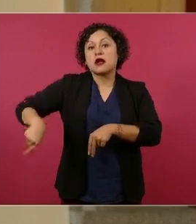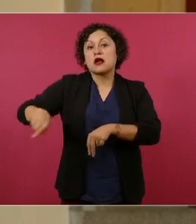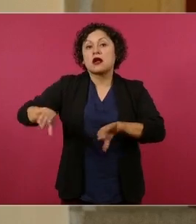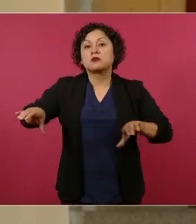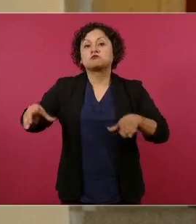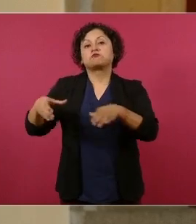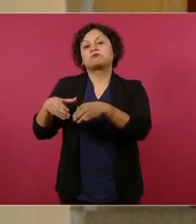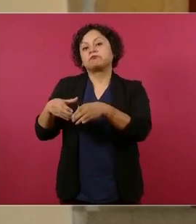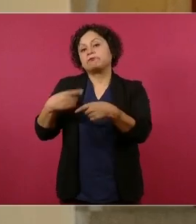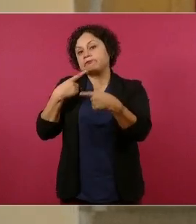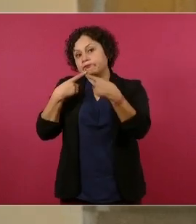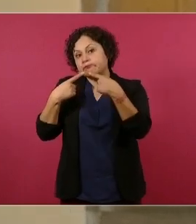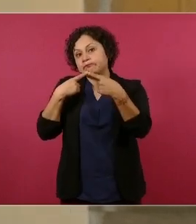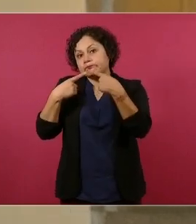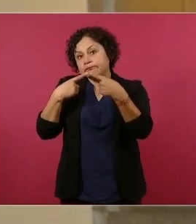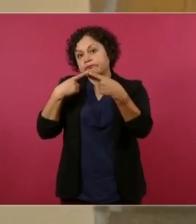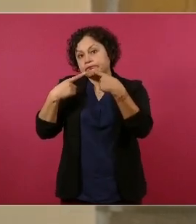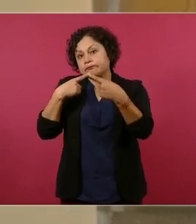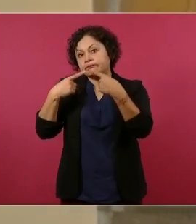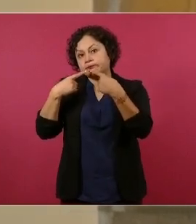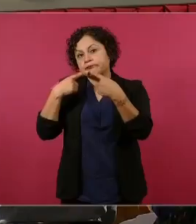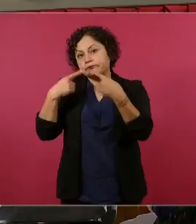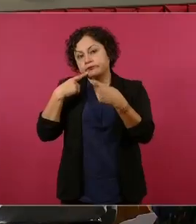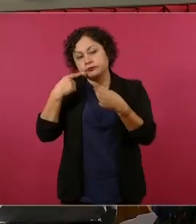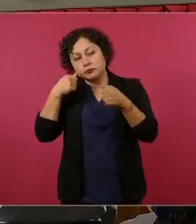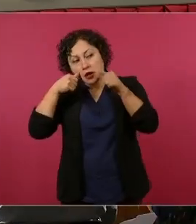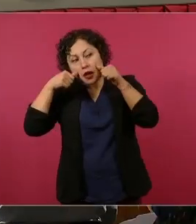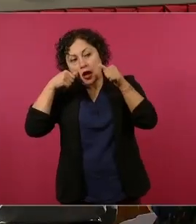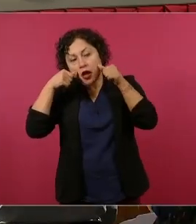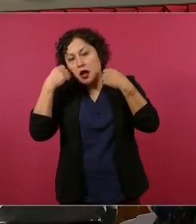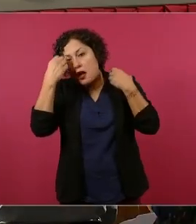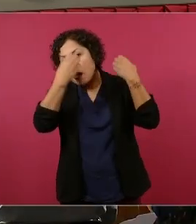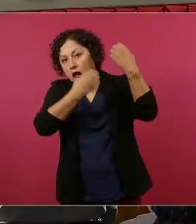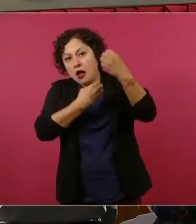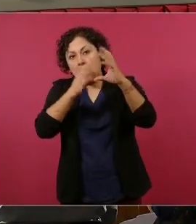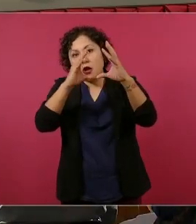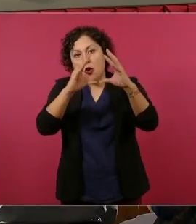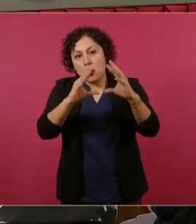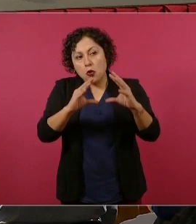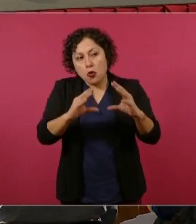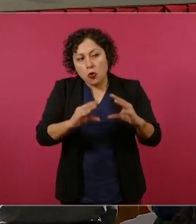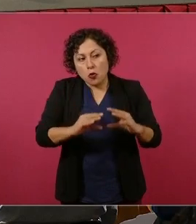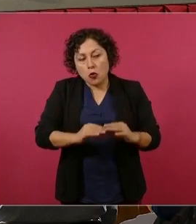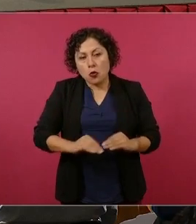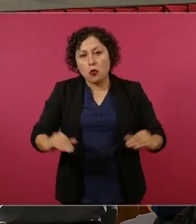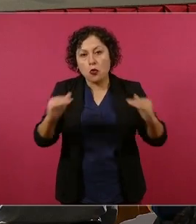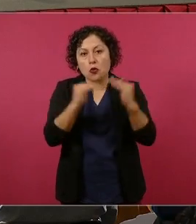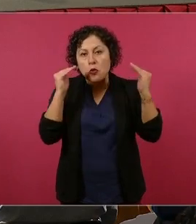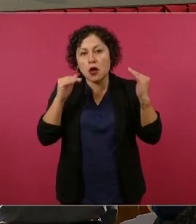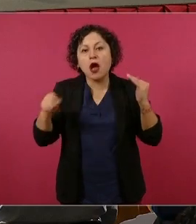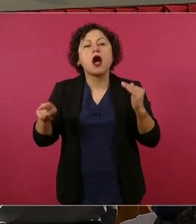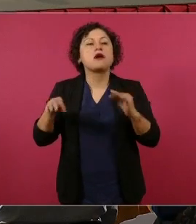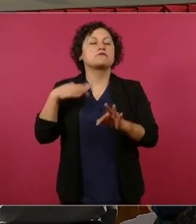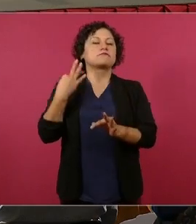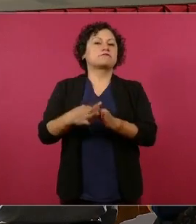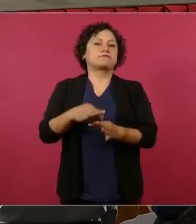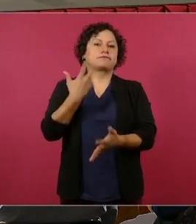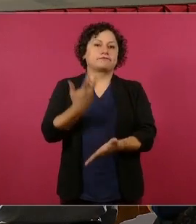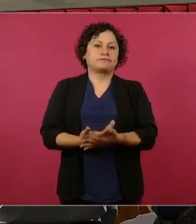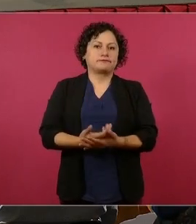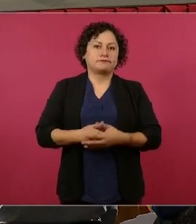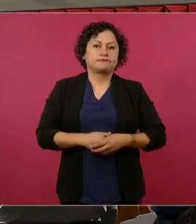se haya superado el pico nocturno de la demanda. Ahora vamos a ver a detalle cómo funciona esta estrategia. Este es el